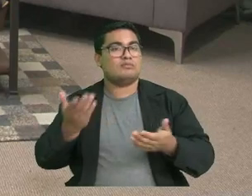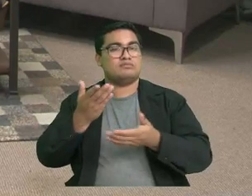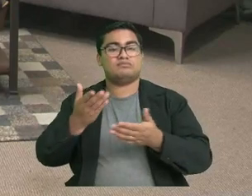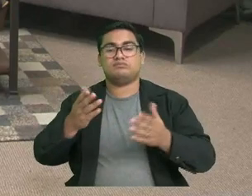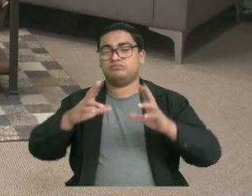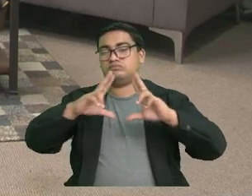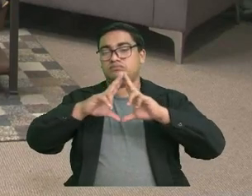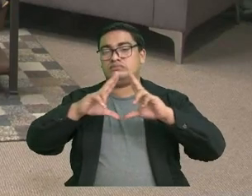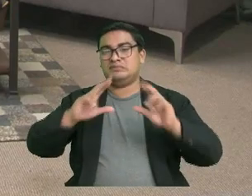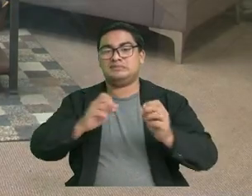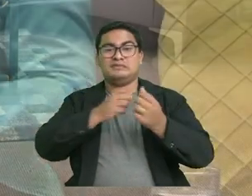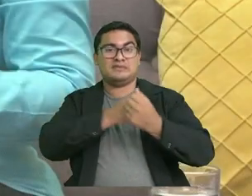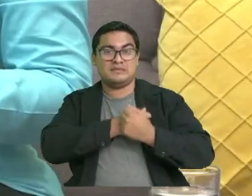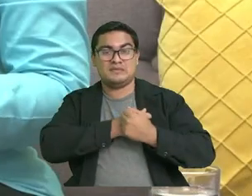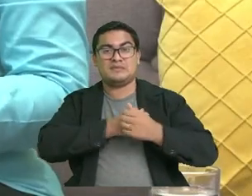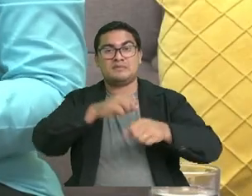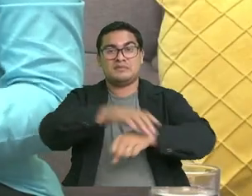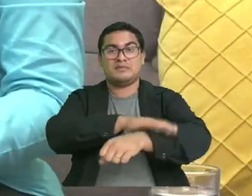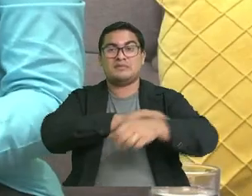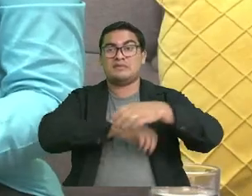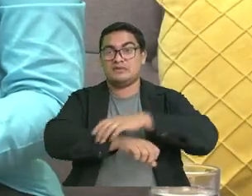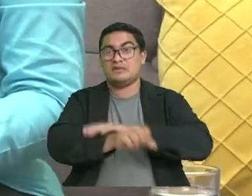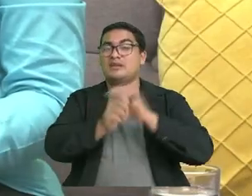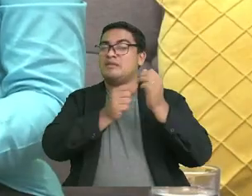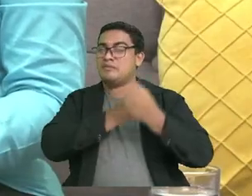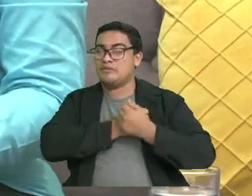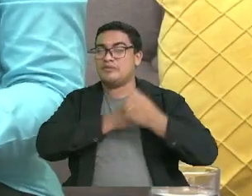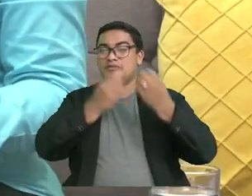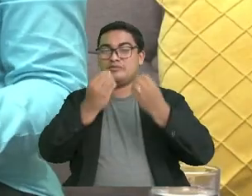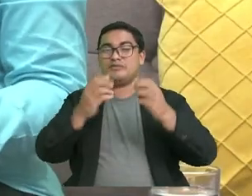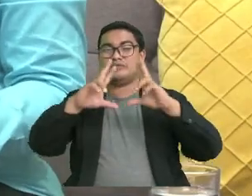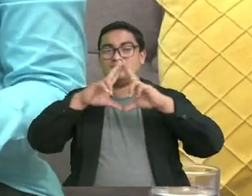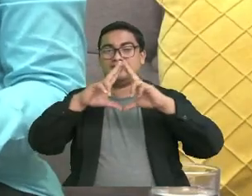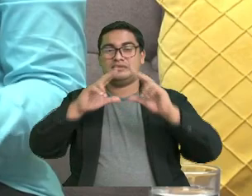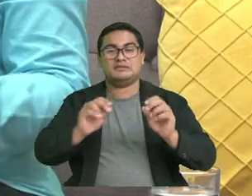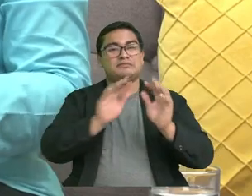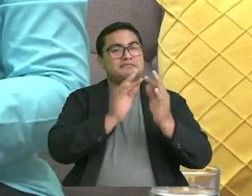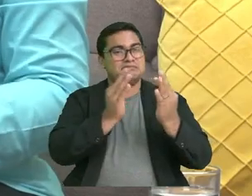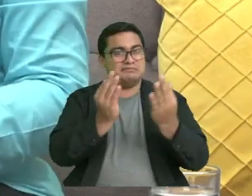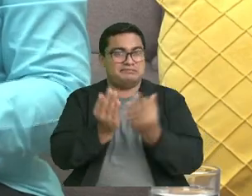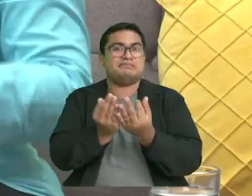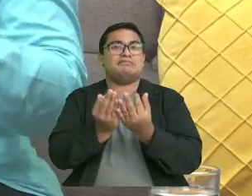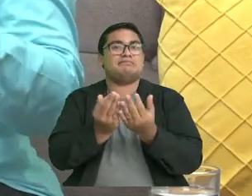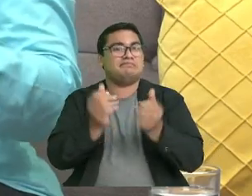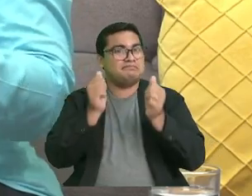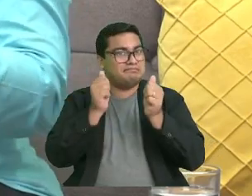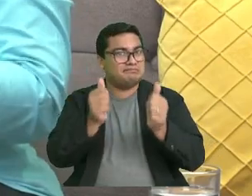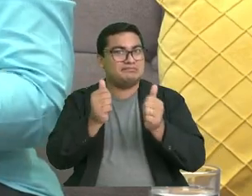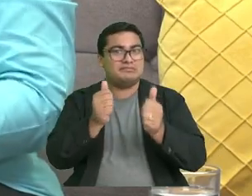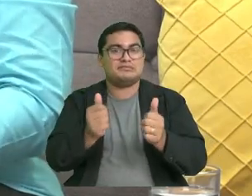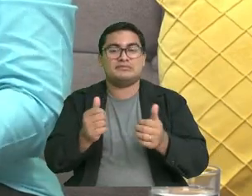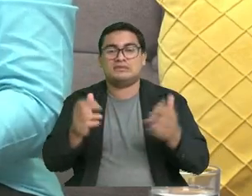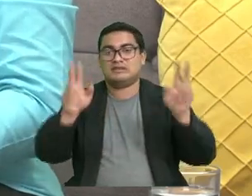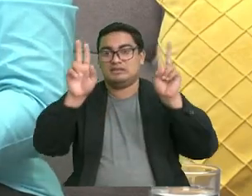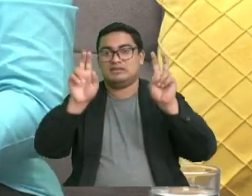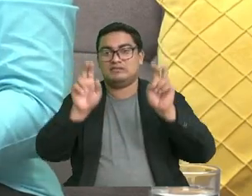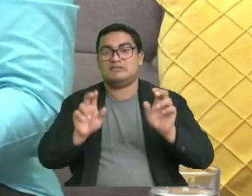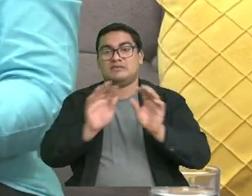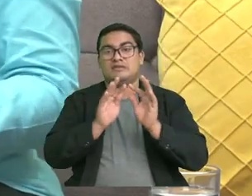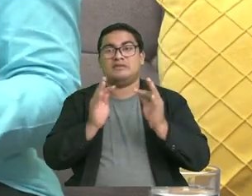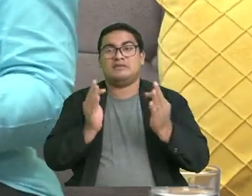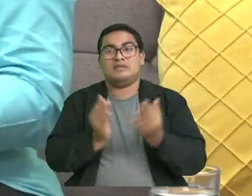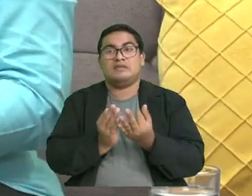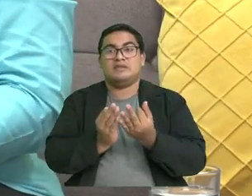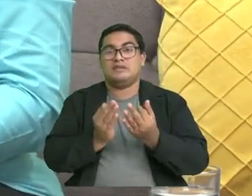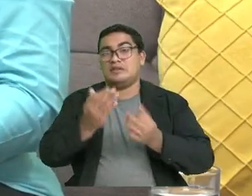autodeterminación, de valentía, de amor a la patria. Entonces, la familia, claro, todo tiene que ver con la familia.